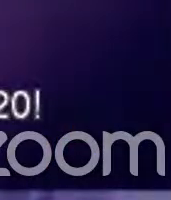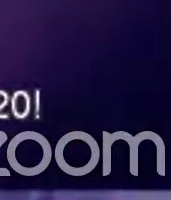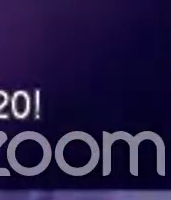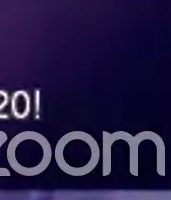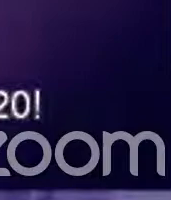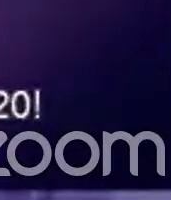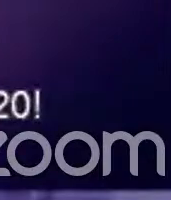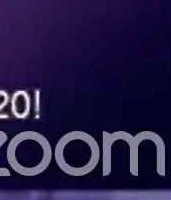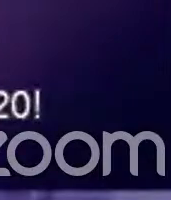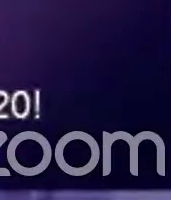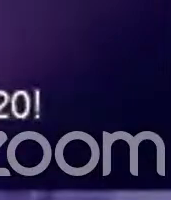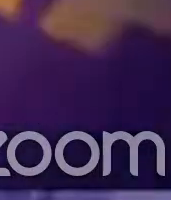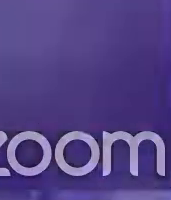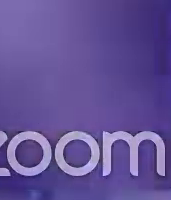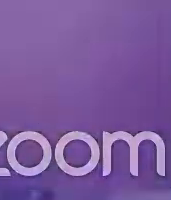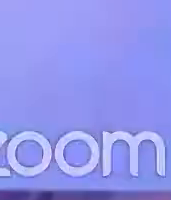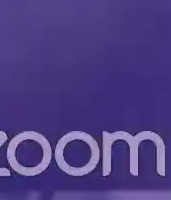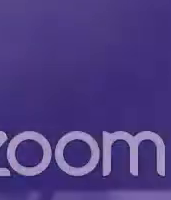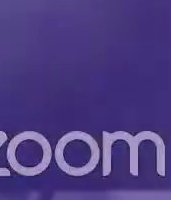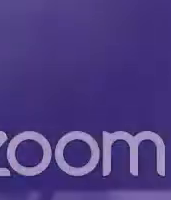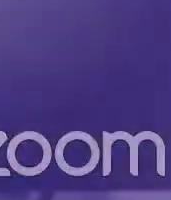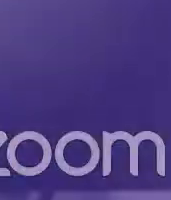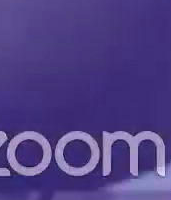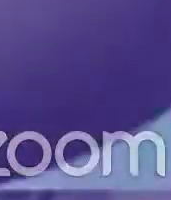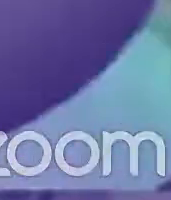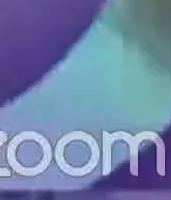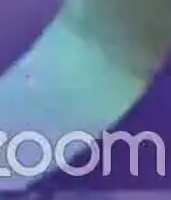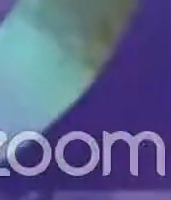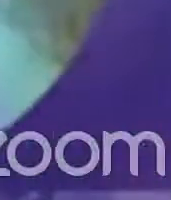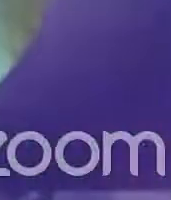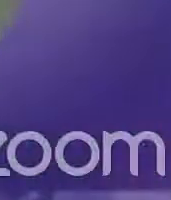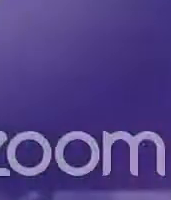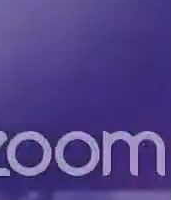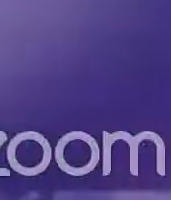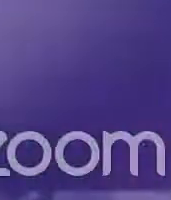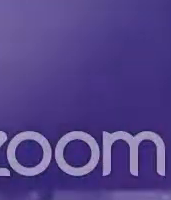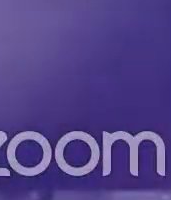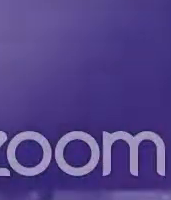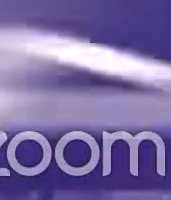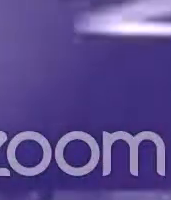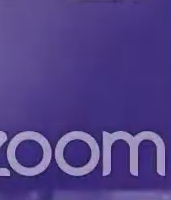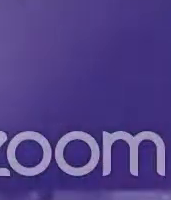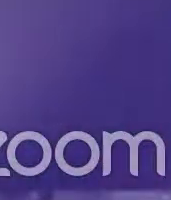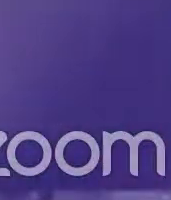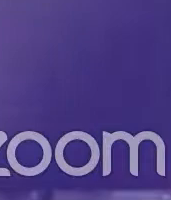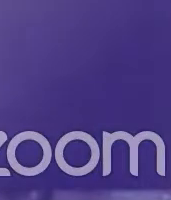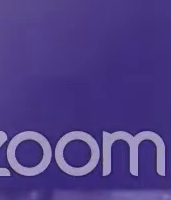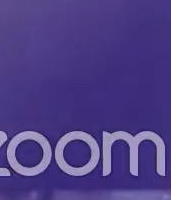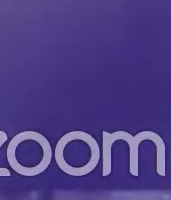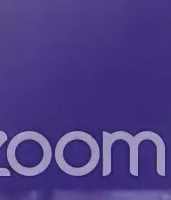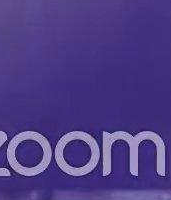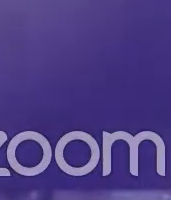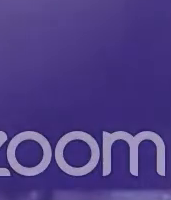USA 2020! ¡Su transformación continúa!